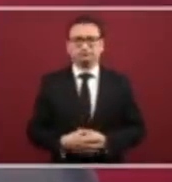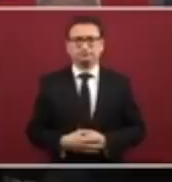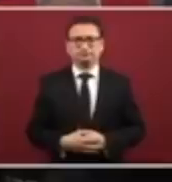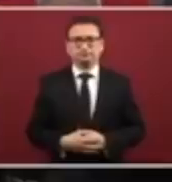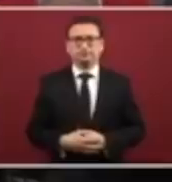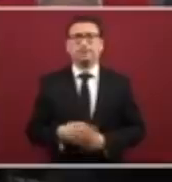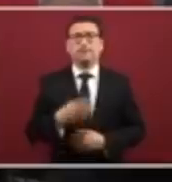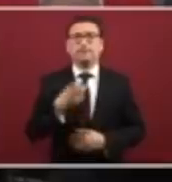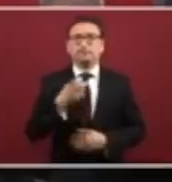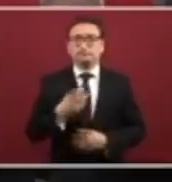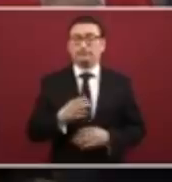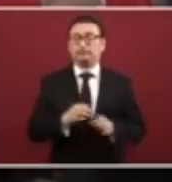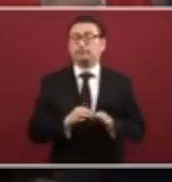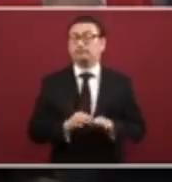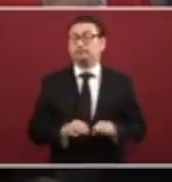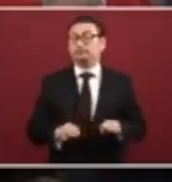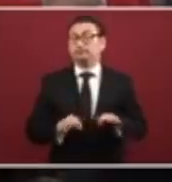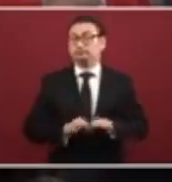la prudencia,